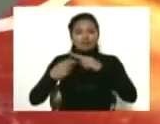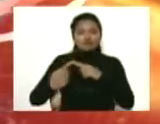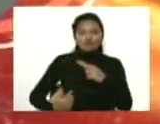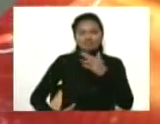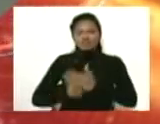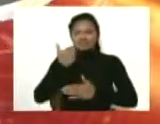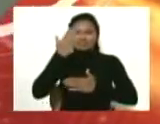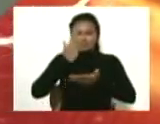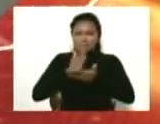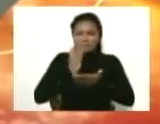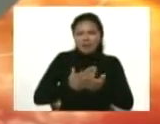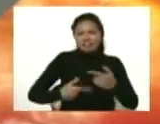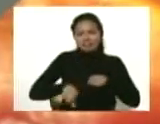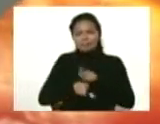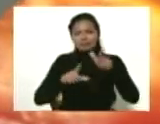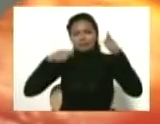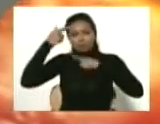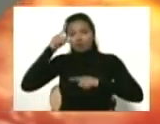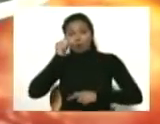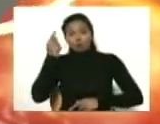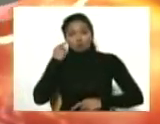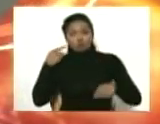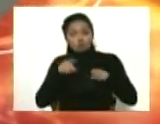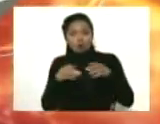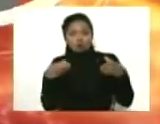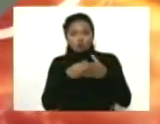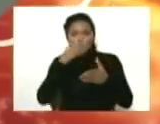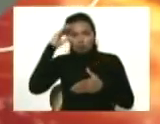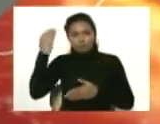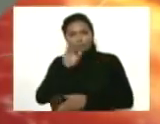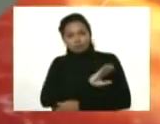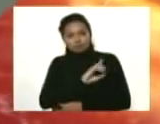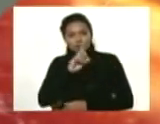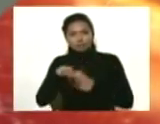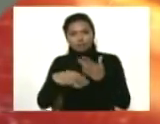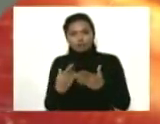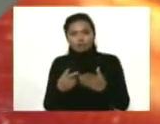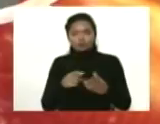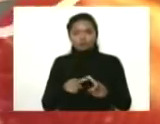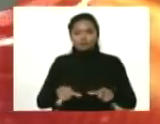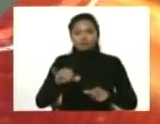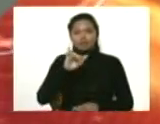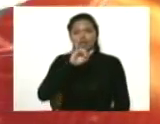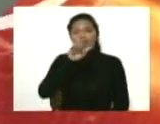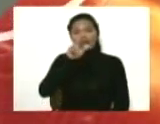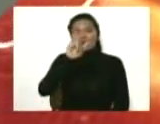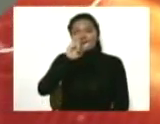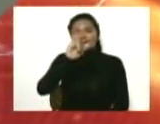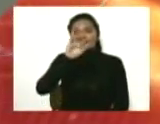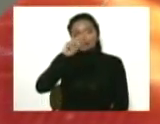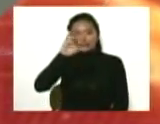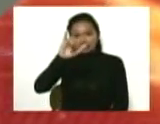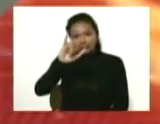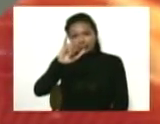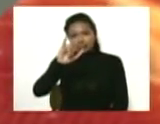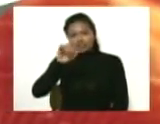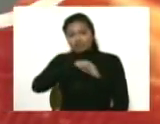chavista de los hombres y mujeres que conforman la milicia bolivariana en la red y los Andes, mi comandante jefe.